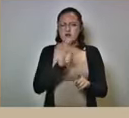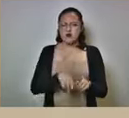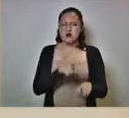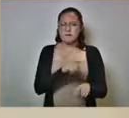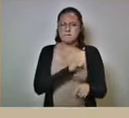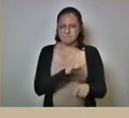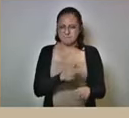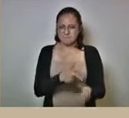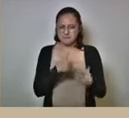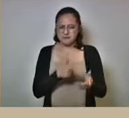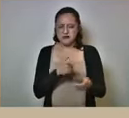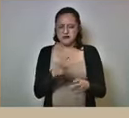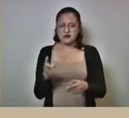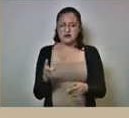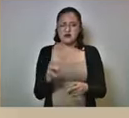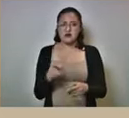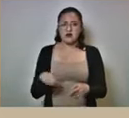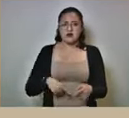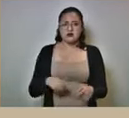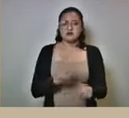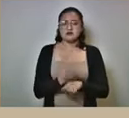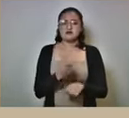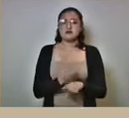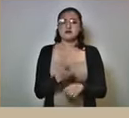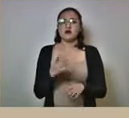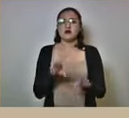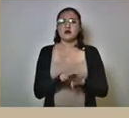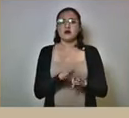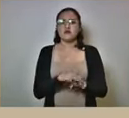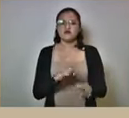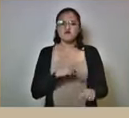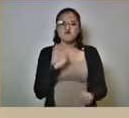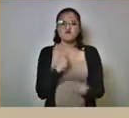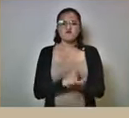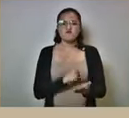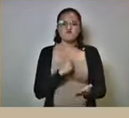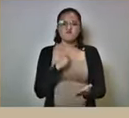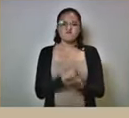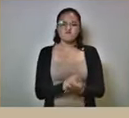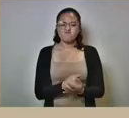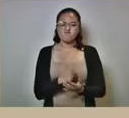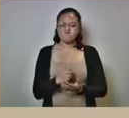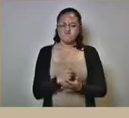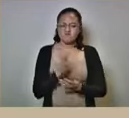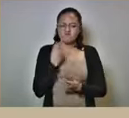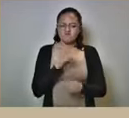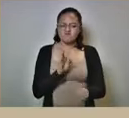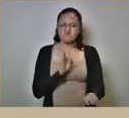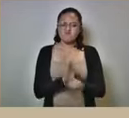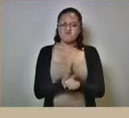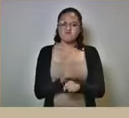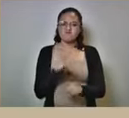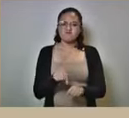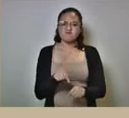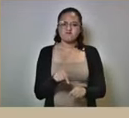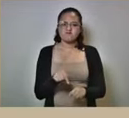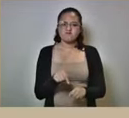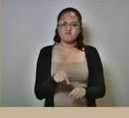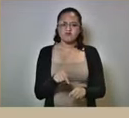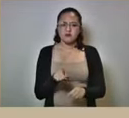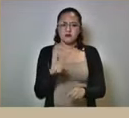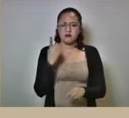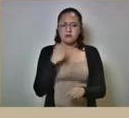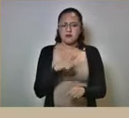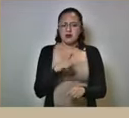Me gustaría saber si el gobierno del estado pues va a ceder a presiones por parte de esta banda de huachicoleros que